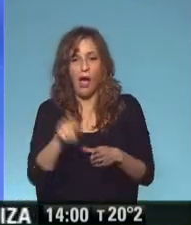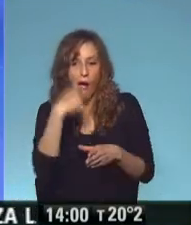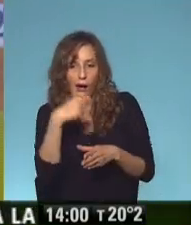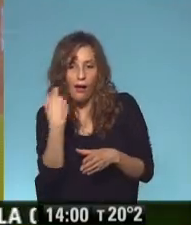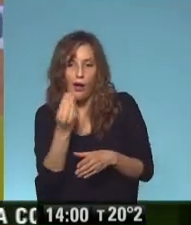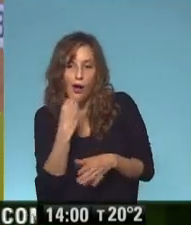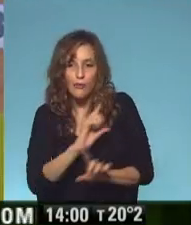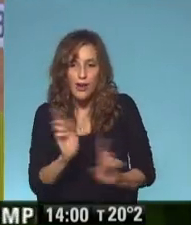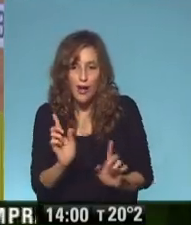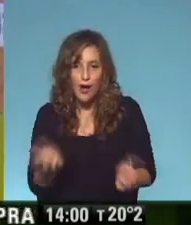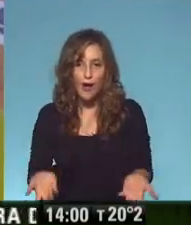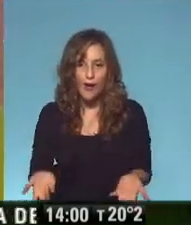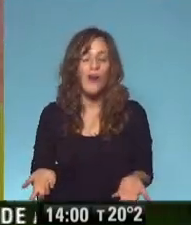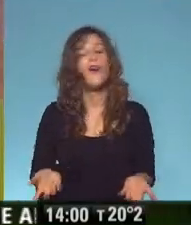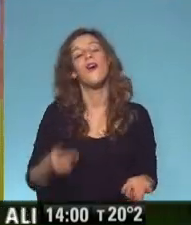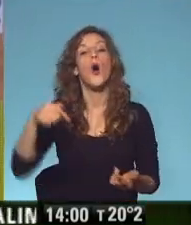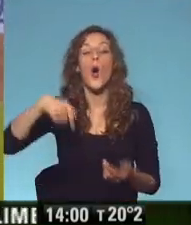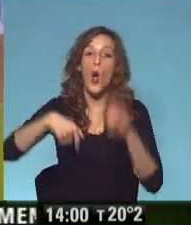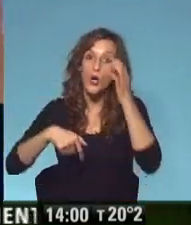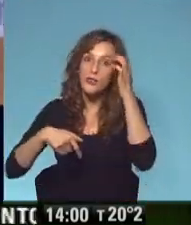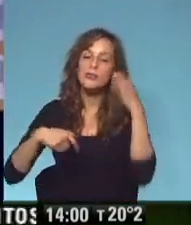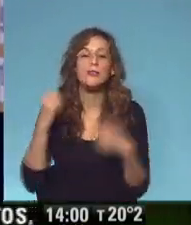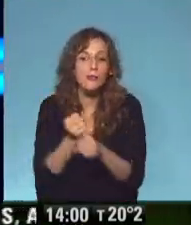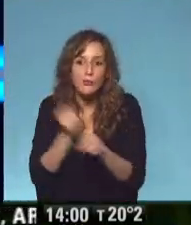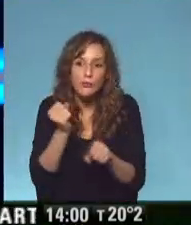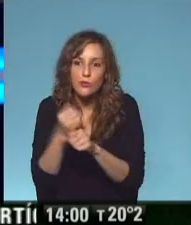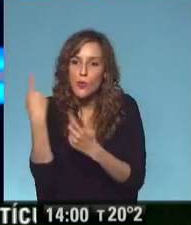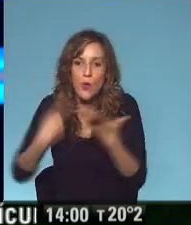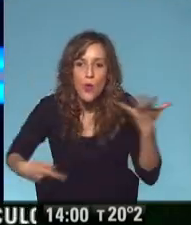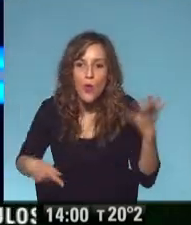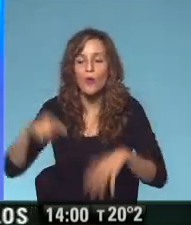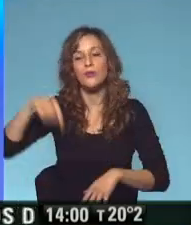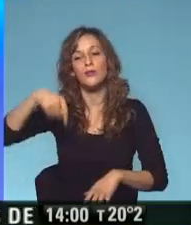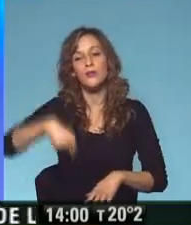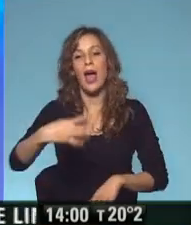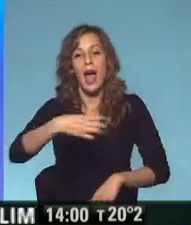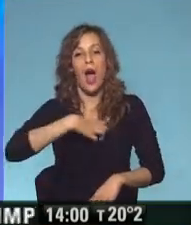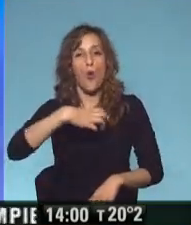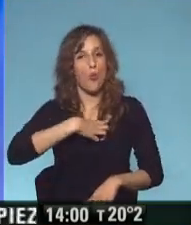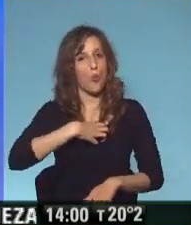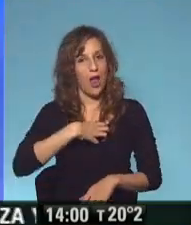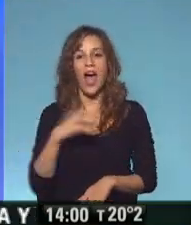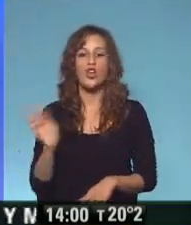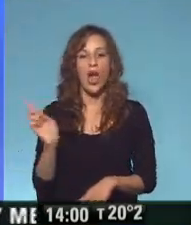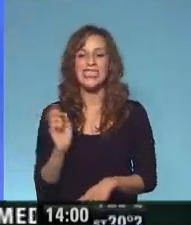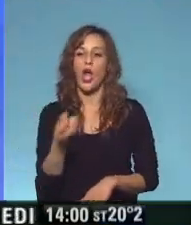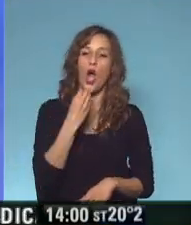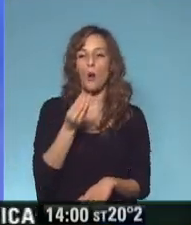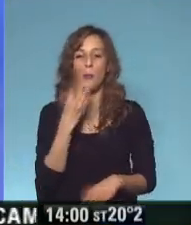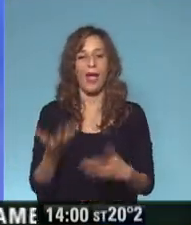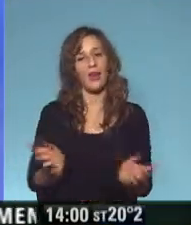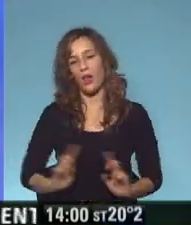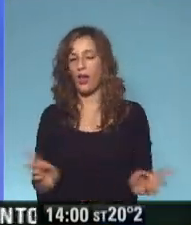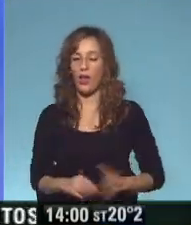si encima le sumamos comer, tenemos un montón de trabajo. Esto, discúlpame que te diga, es un aula de clase, no es un picnic. ¿En serio? Ay,